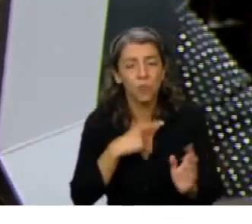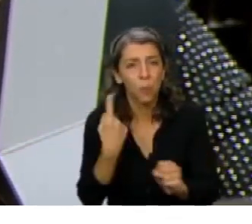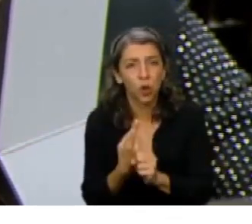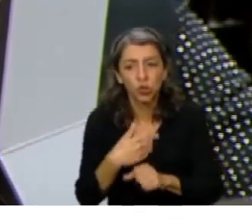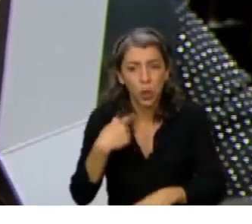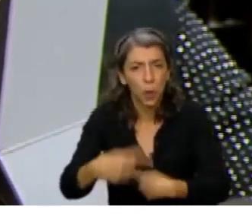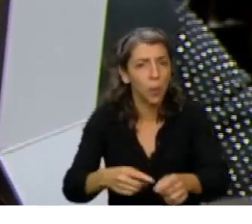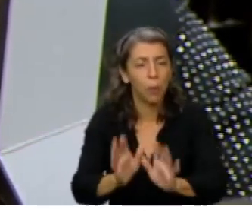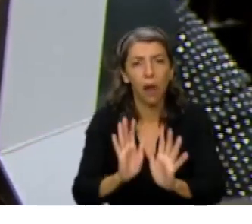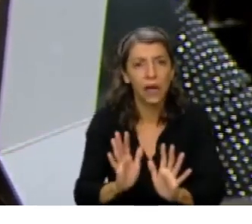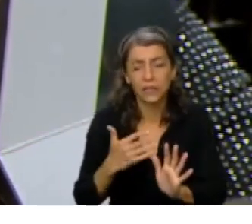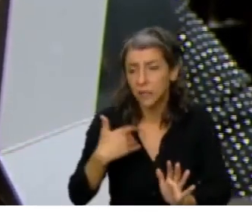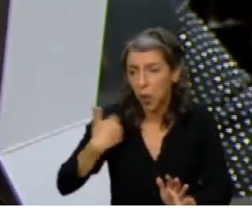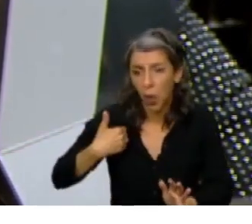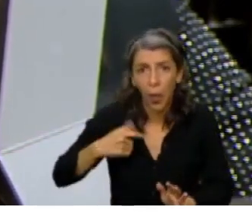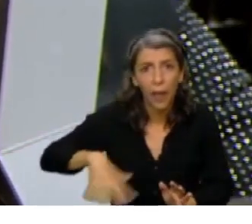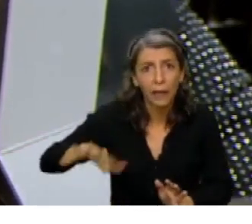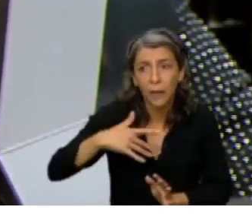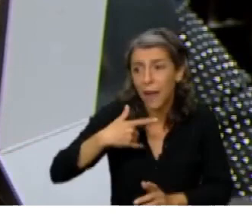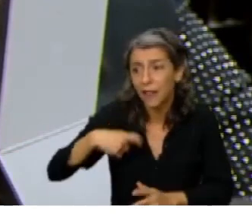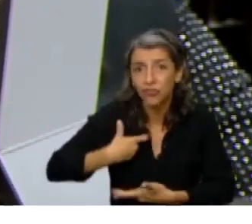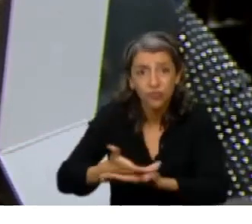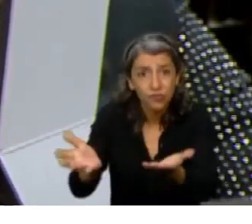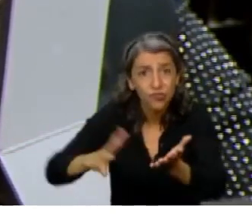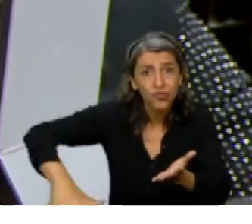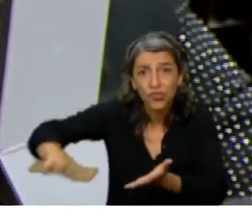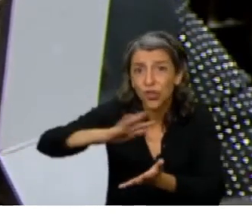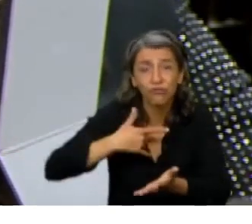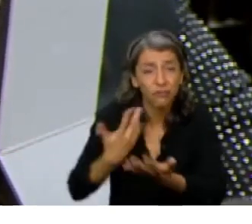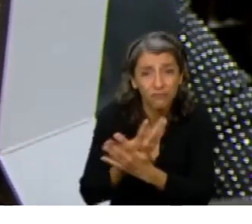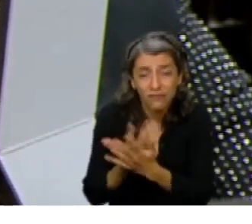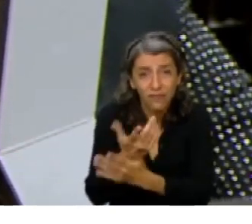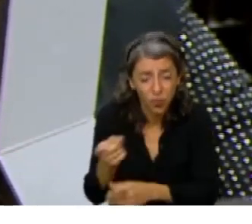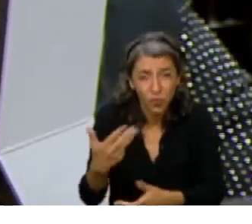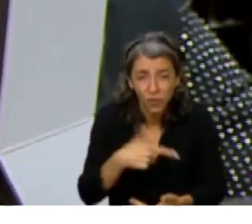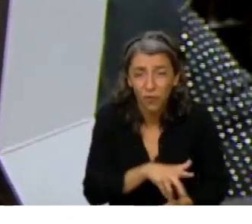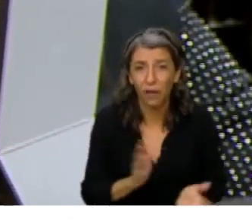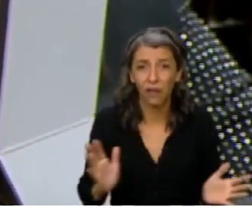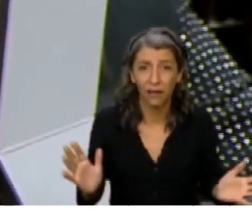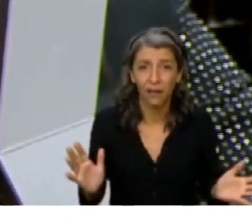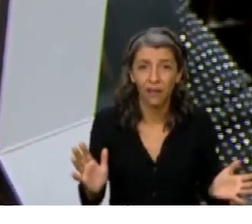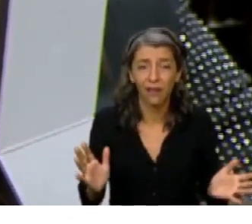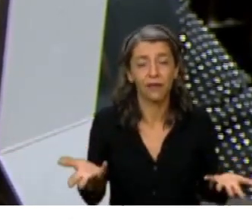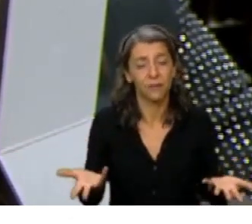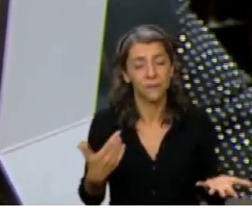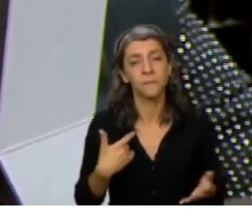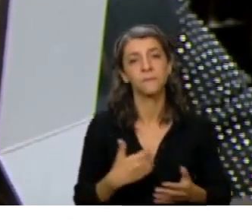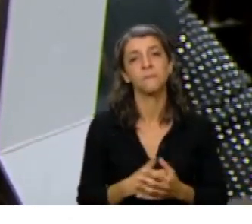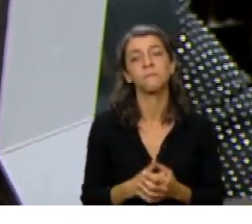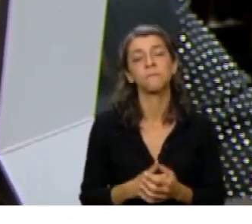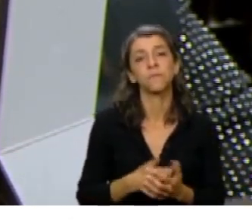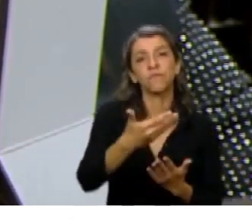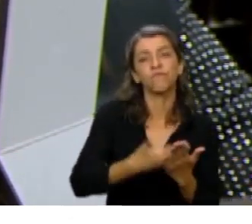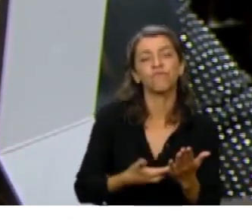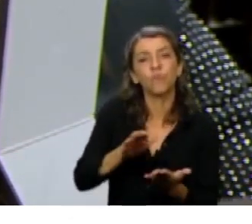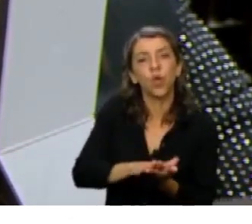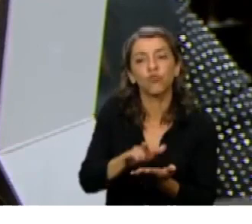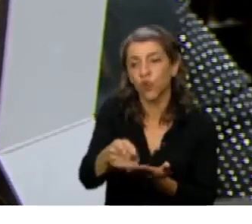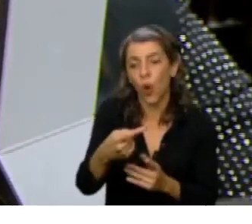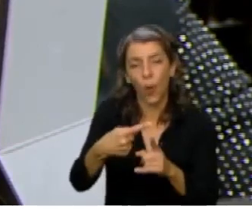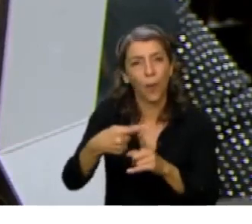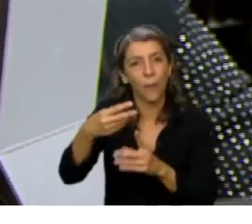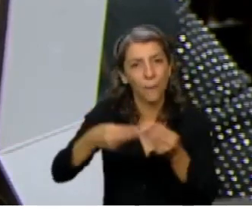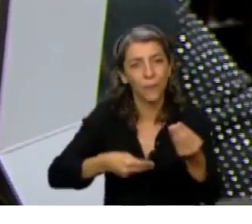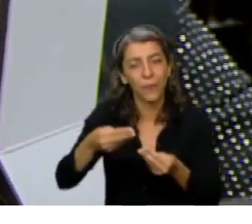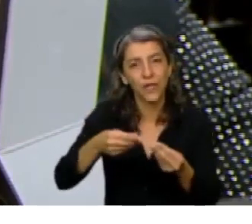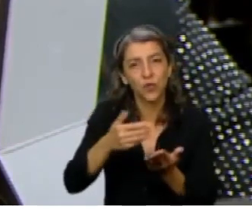le cuesta a nuestro pueblo sangre, sudor y lágrimas? En el capítulo fiscal, el presupuesto tiene